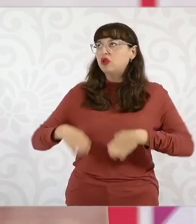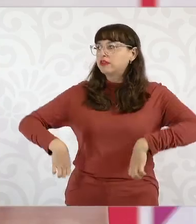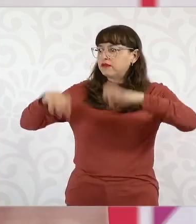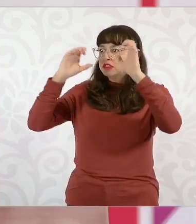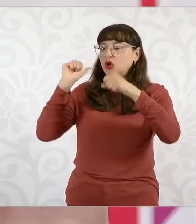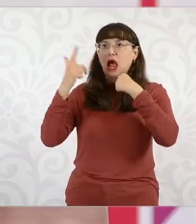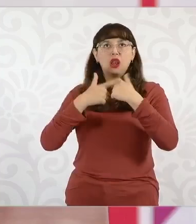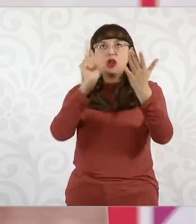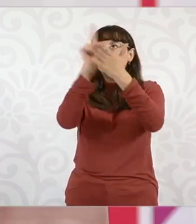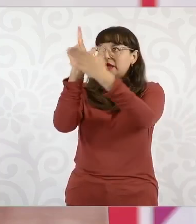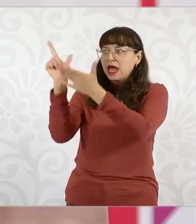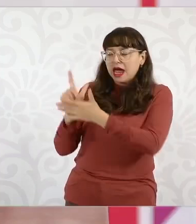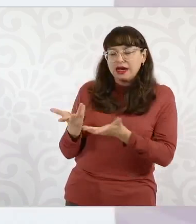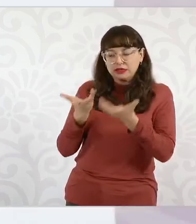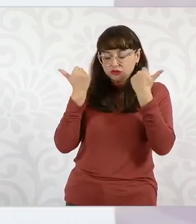y recordar a Juárez,